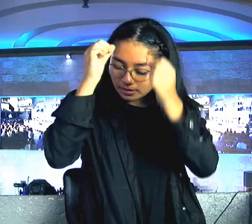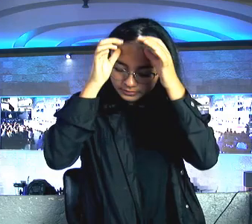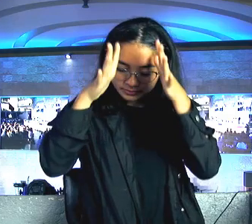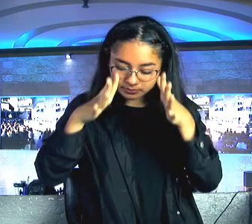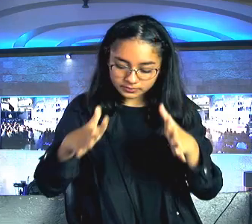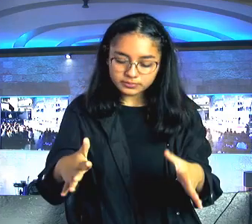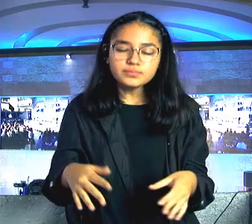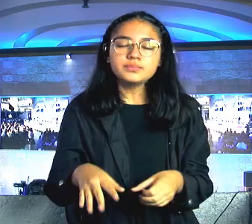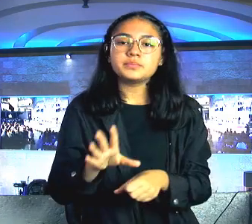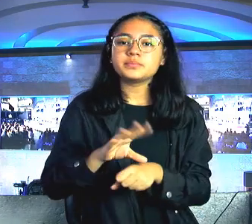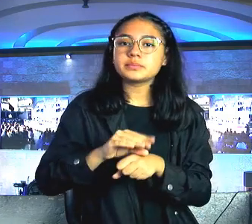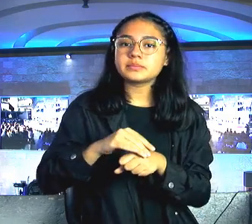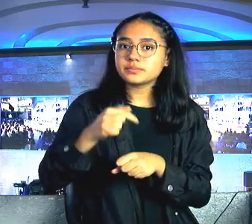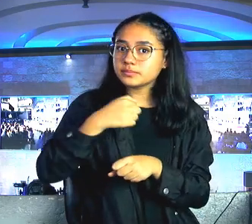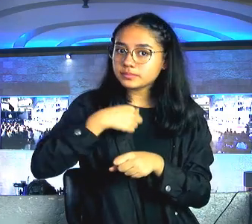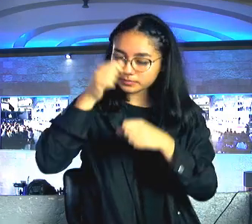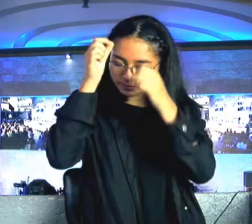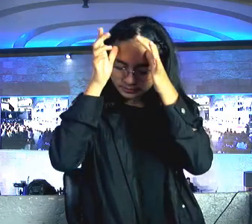Déjate bendecir.